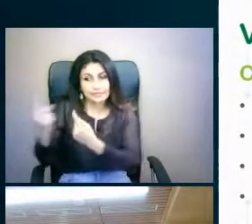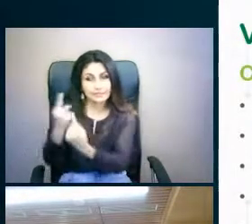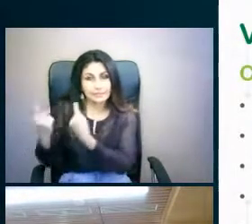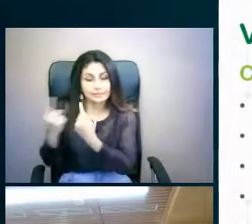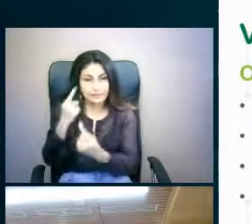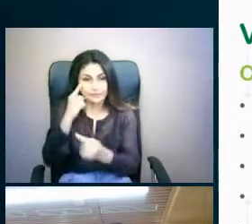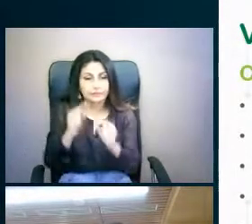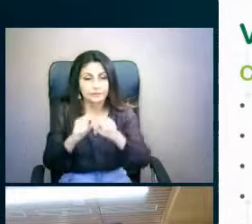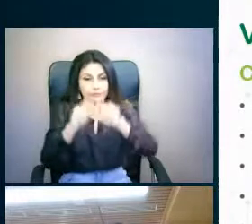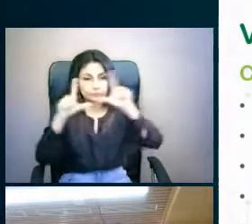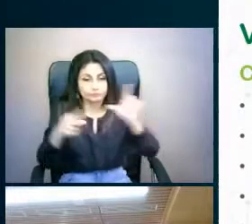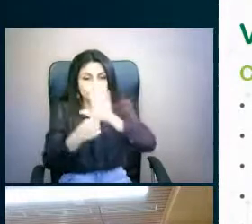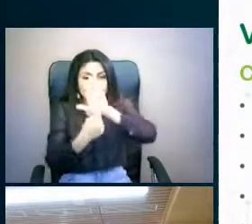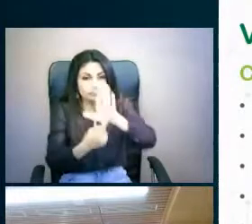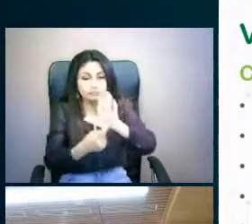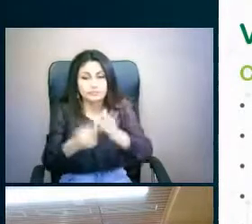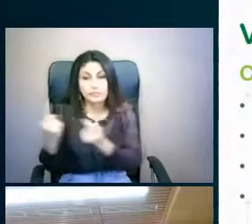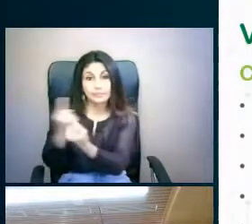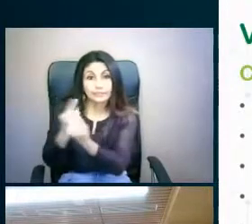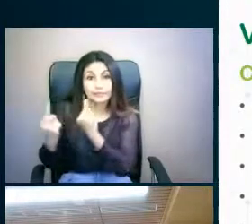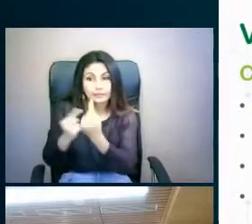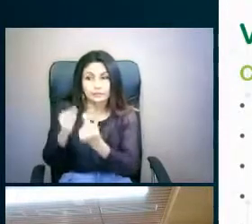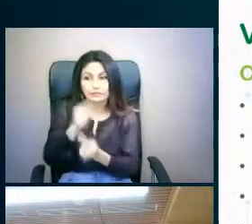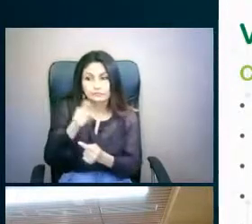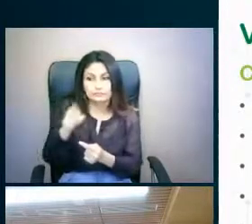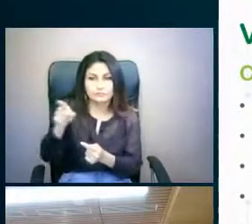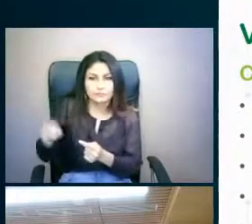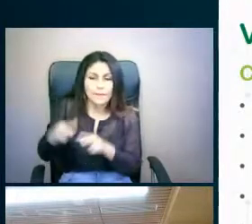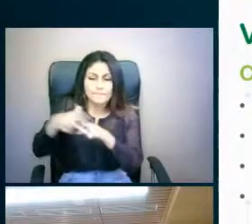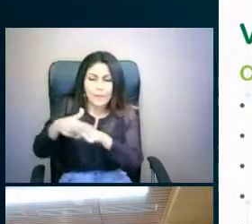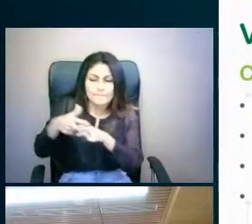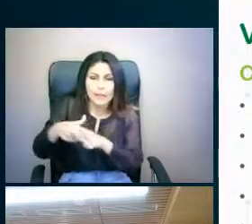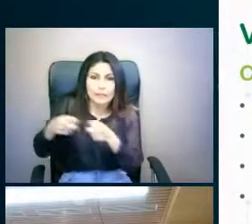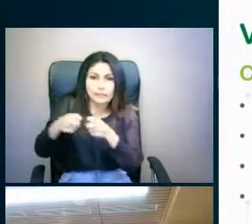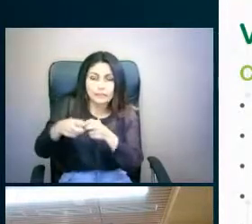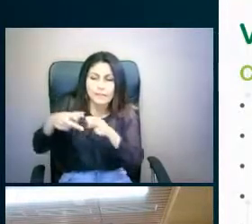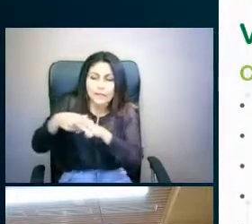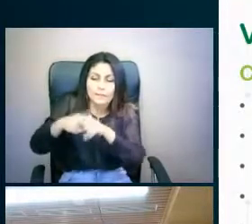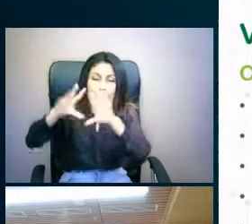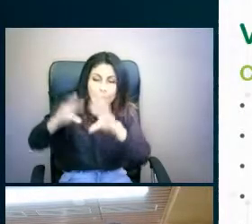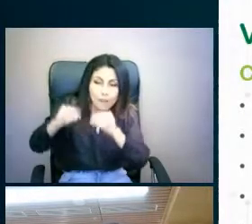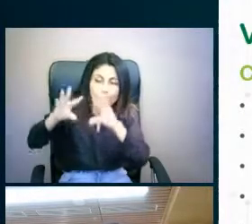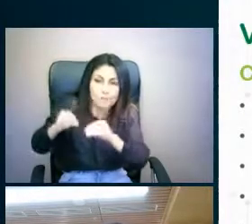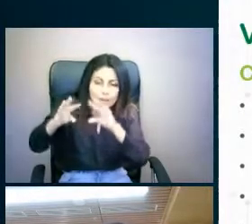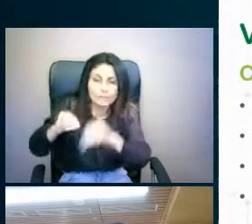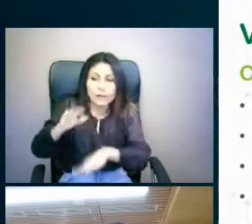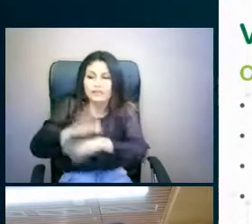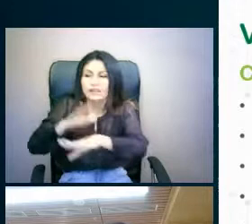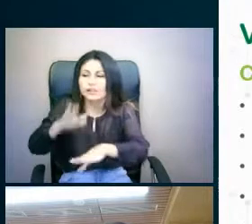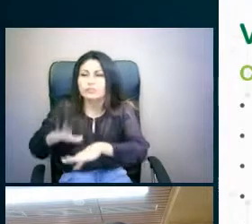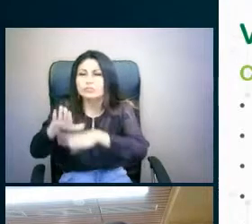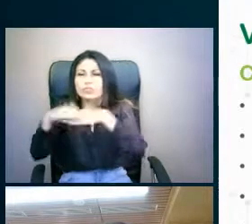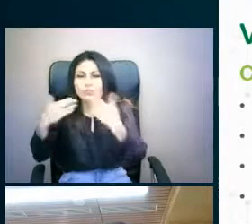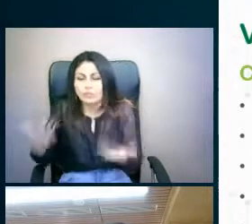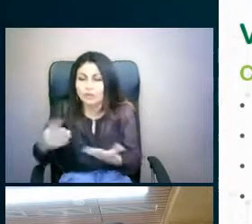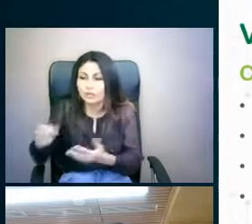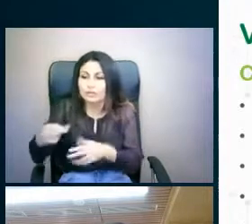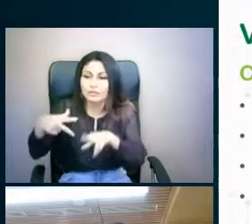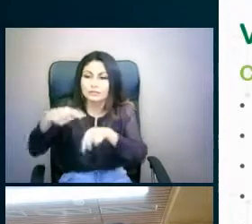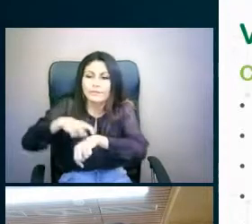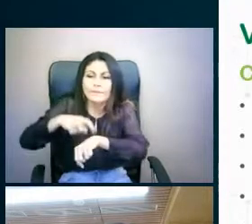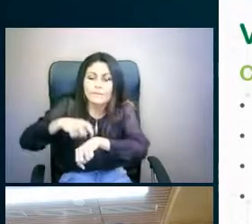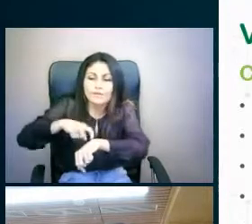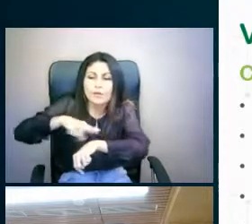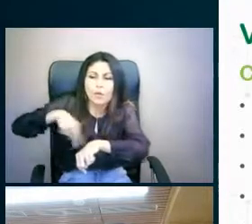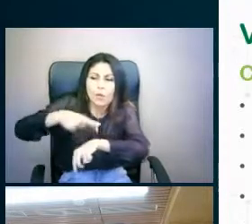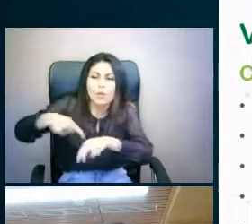nivel de cliente individual la cantidad de interrupciones que ha tenido, la causa, la duración de cada una de estas interrupciones y